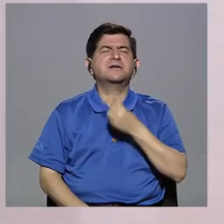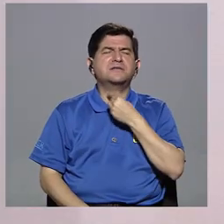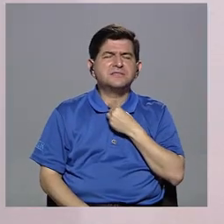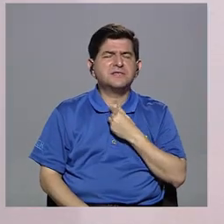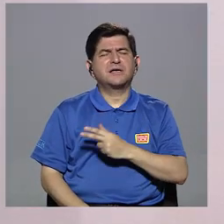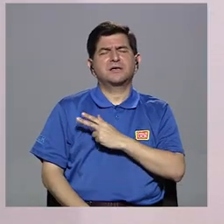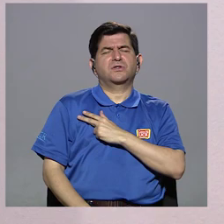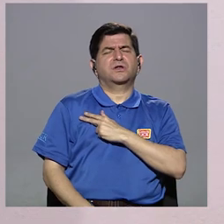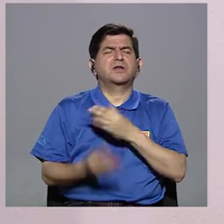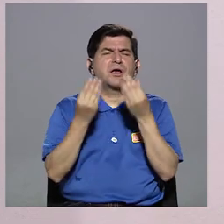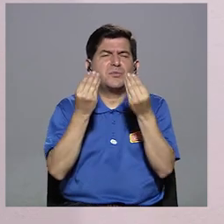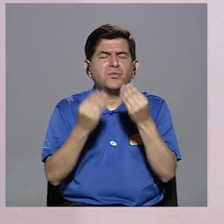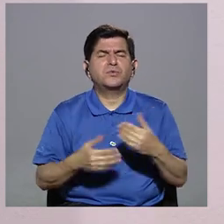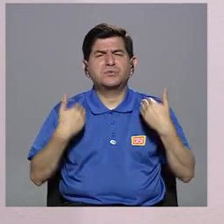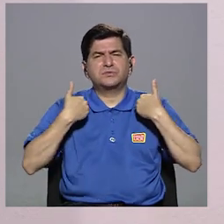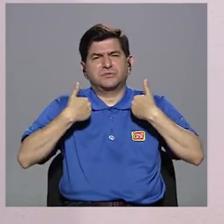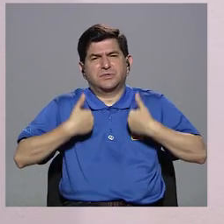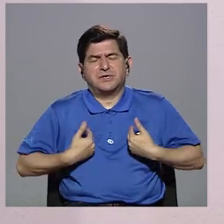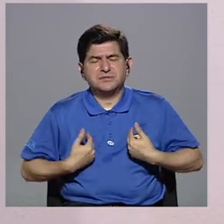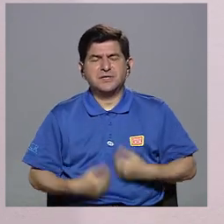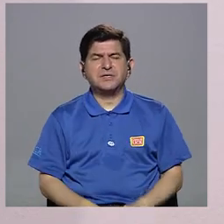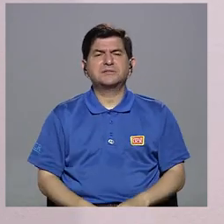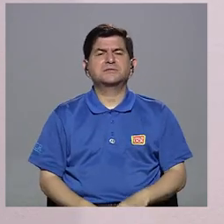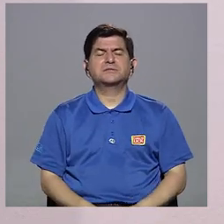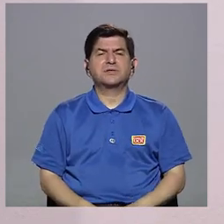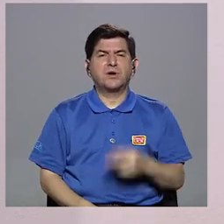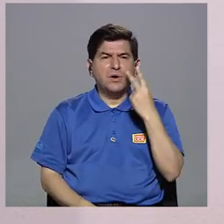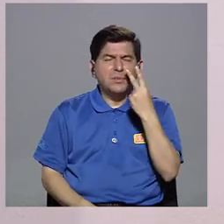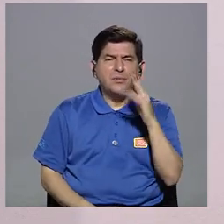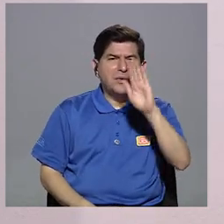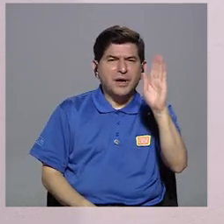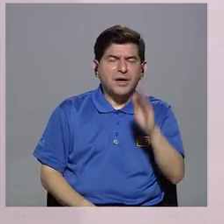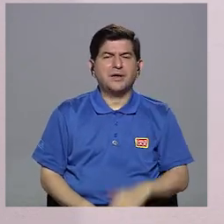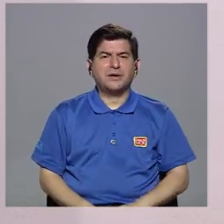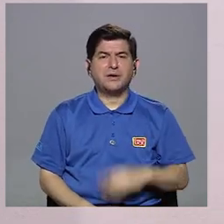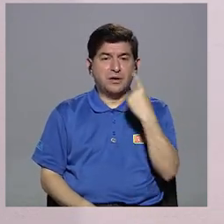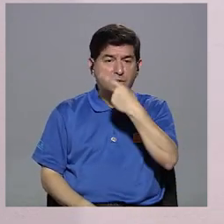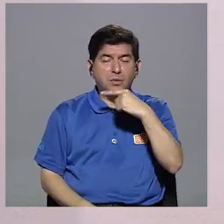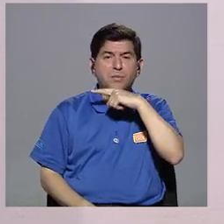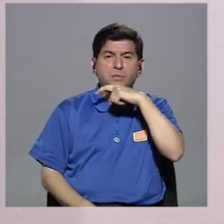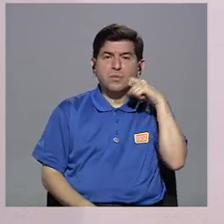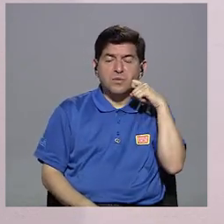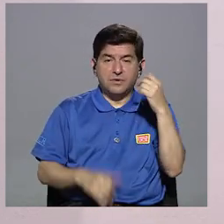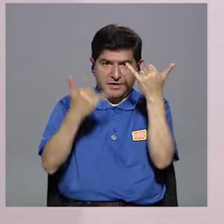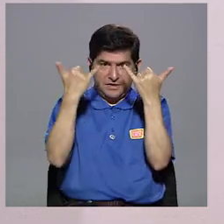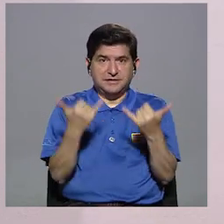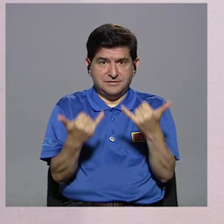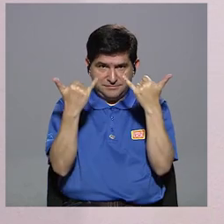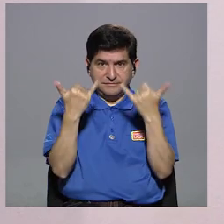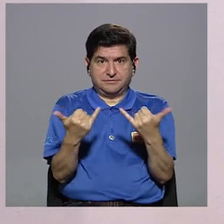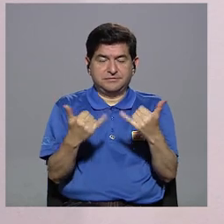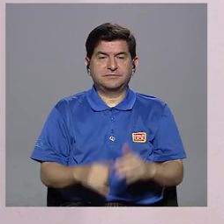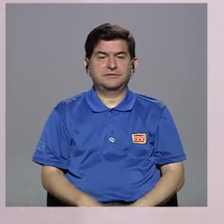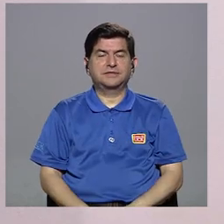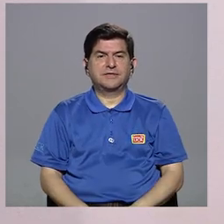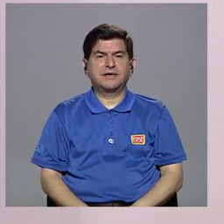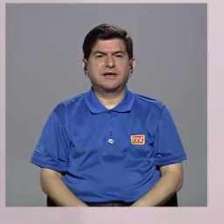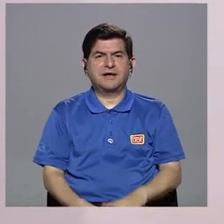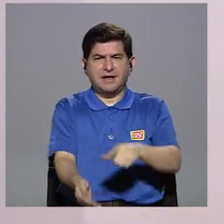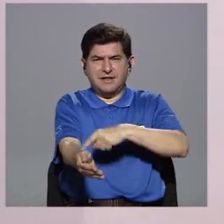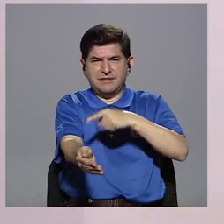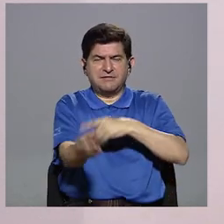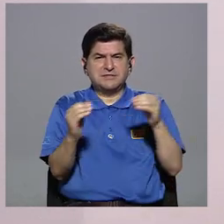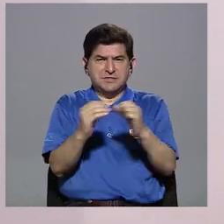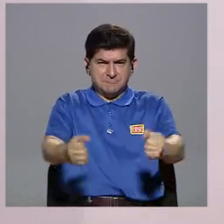cansancio boca seca visión borrosa y yasiel si si la